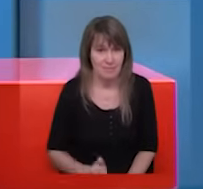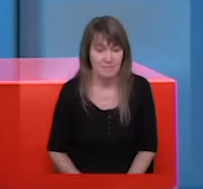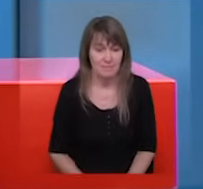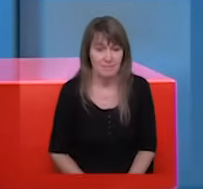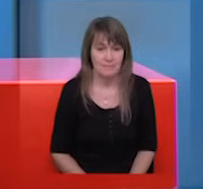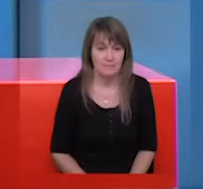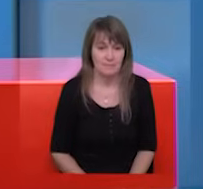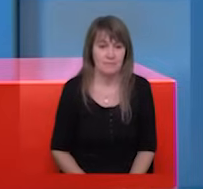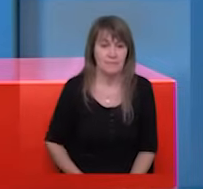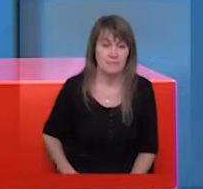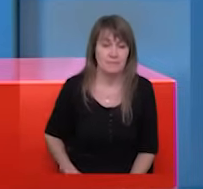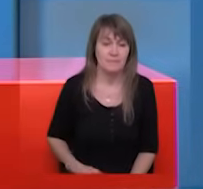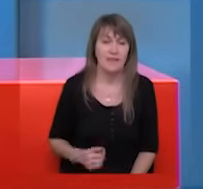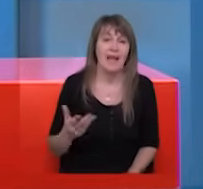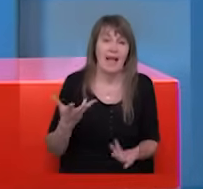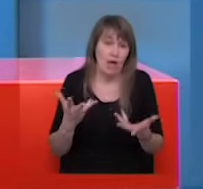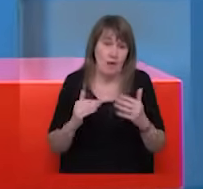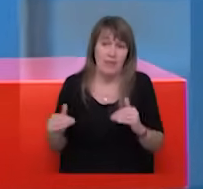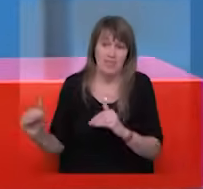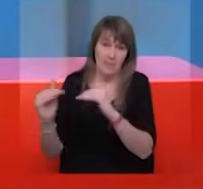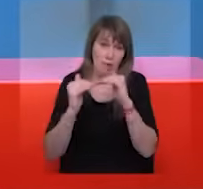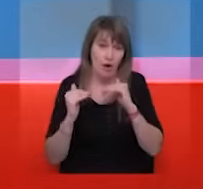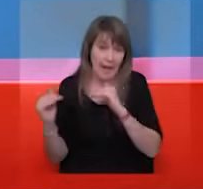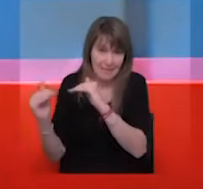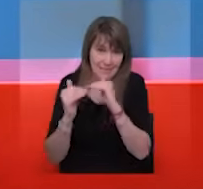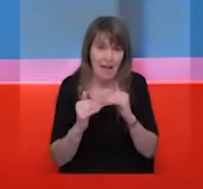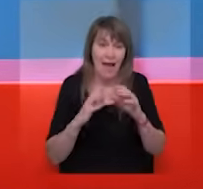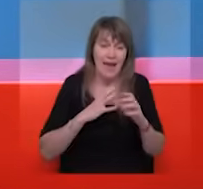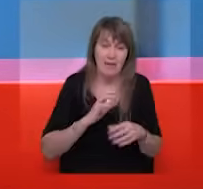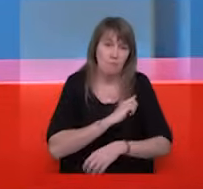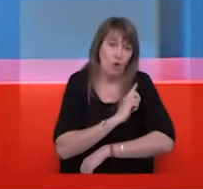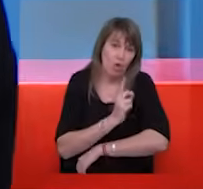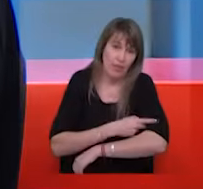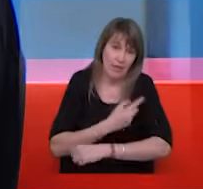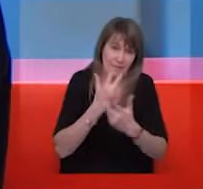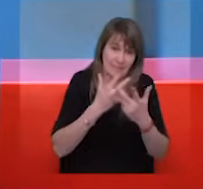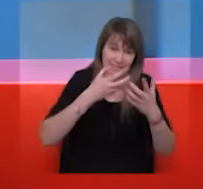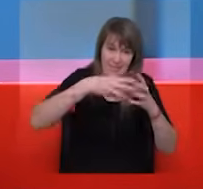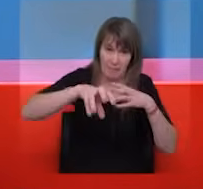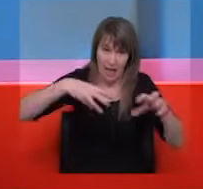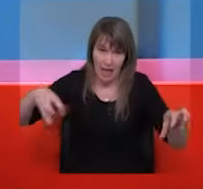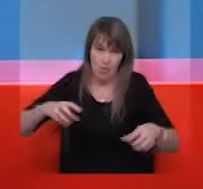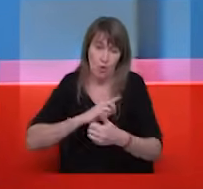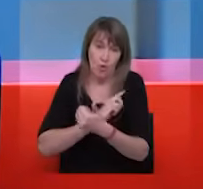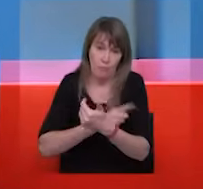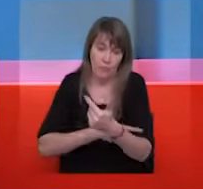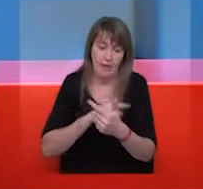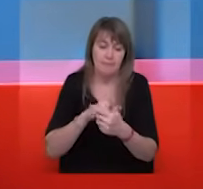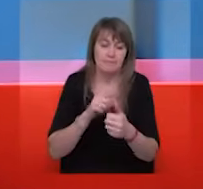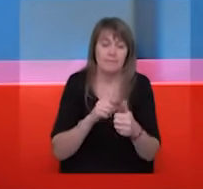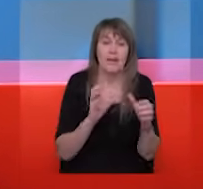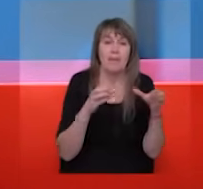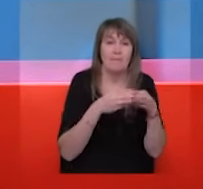este vivimos una democracia una República separación de poderes eh cuando el poder el el partido de